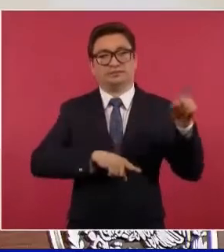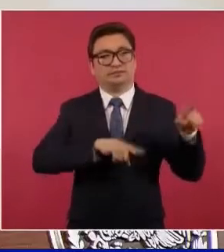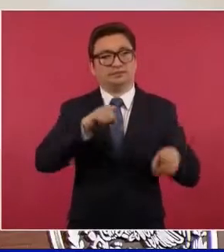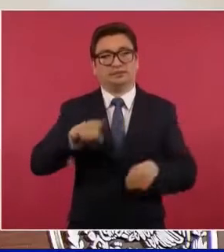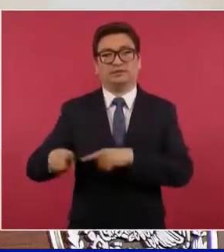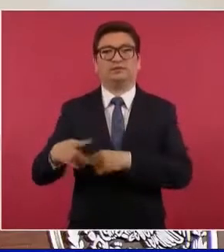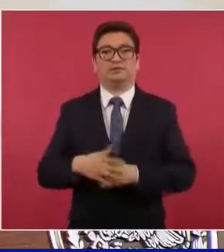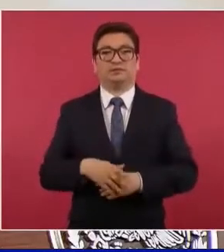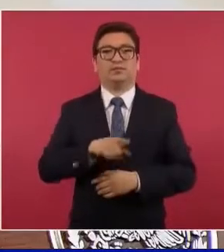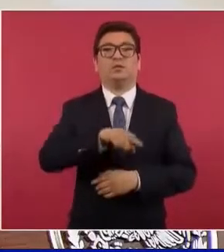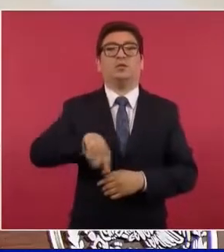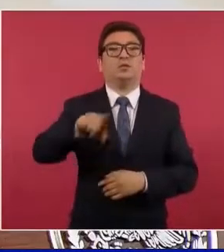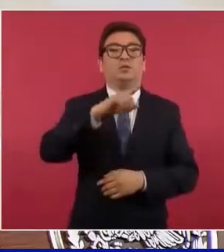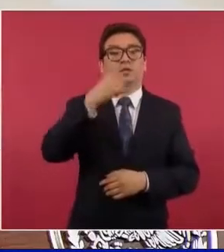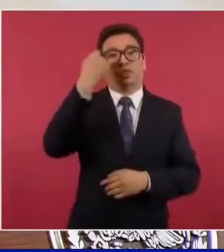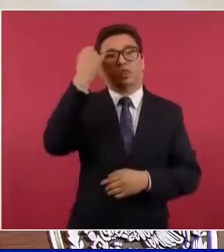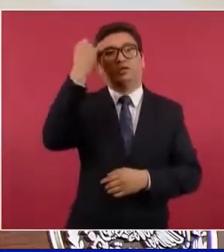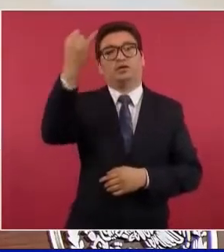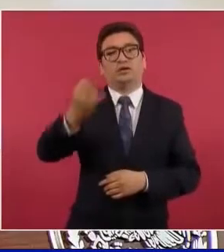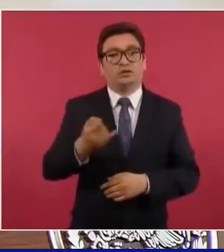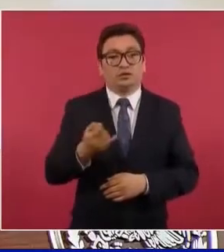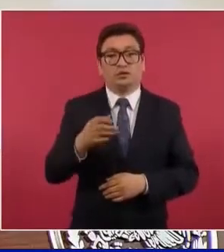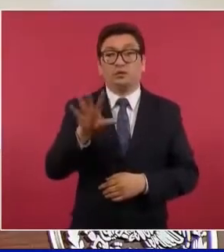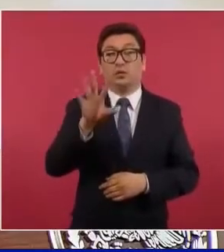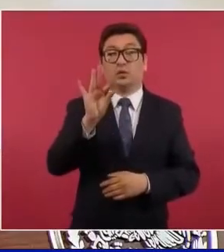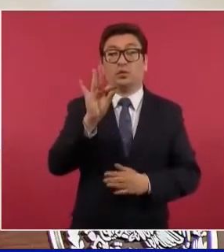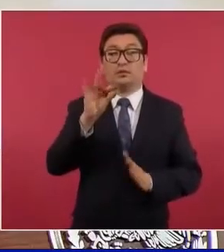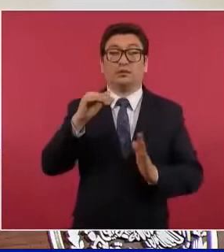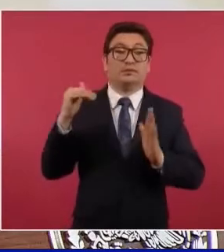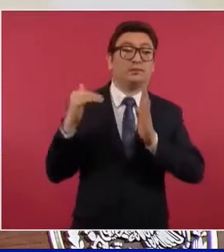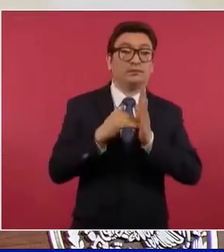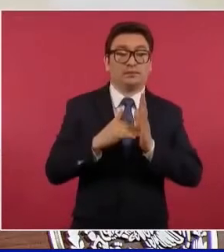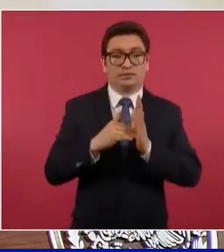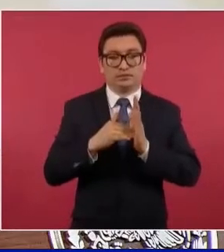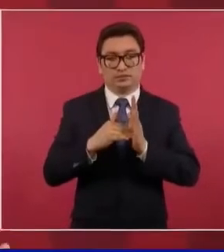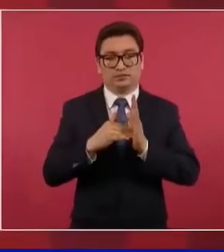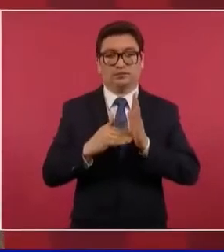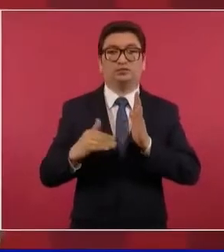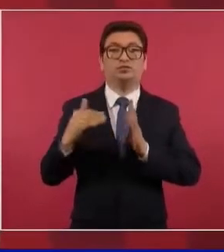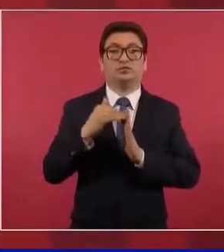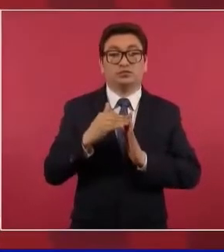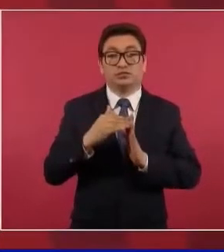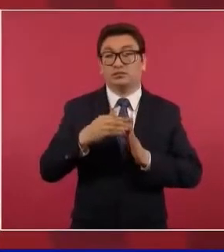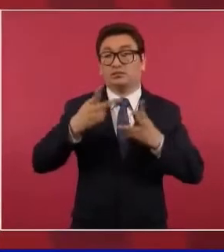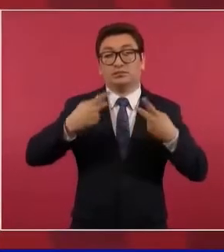Imagínense, 40 millones de mexicanos